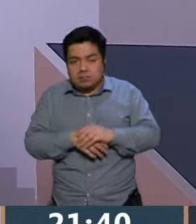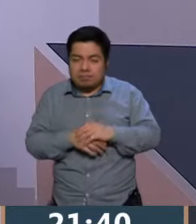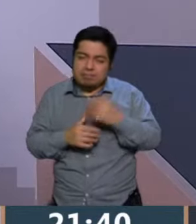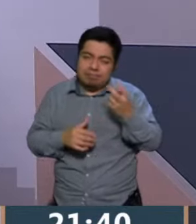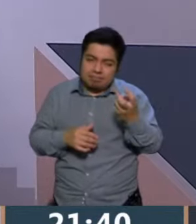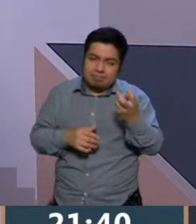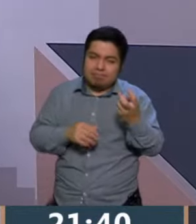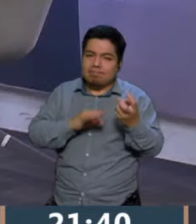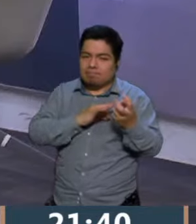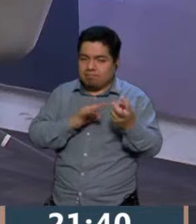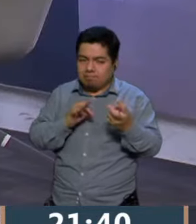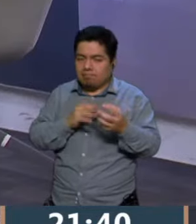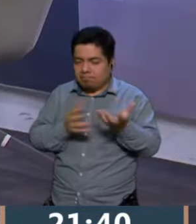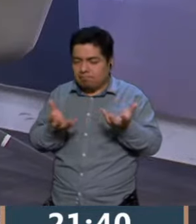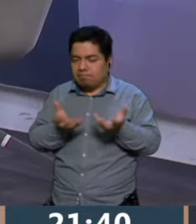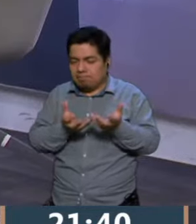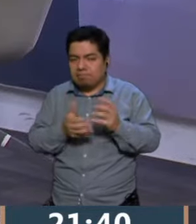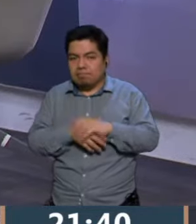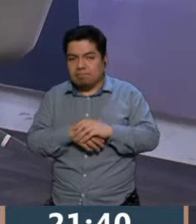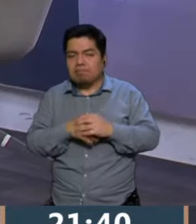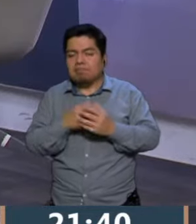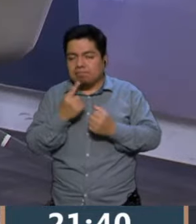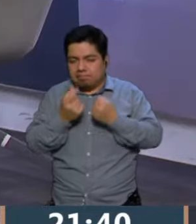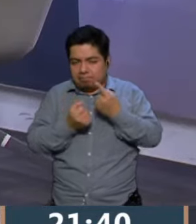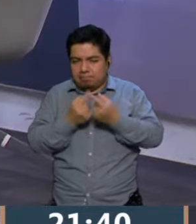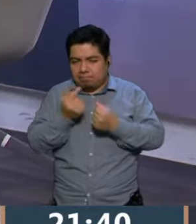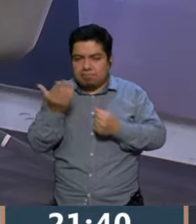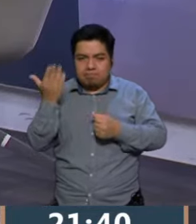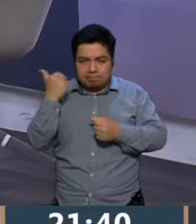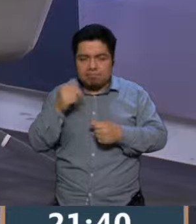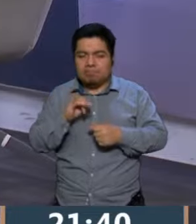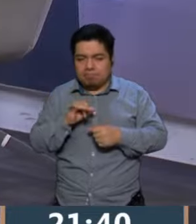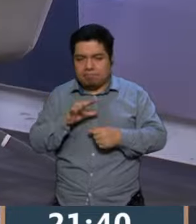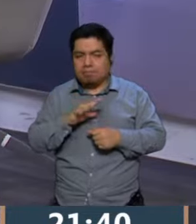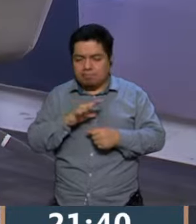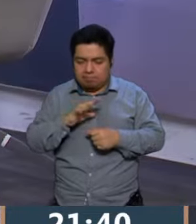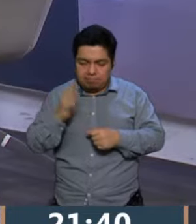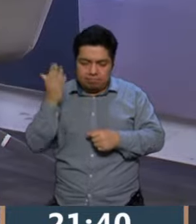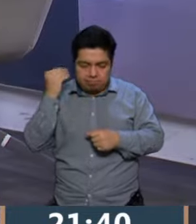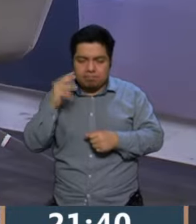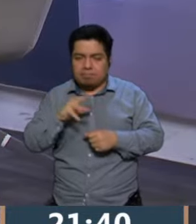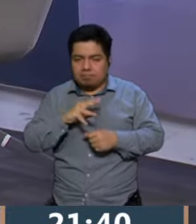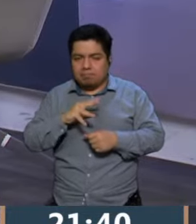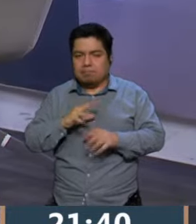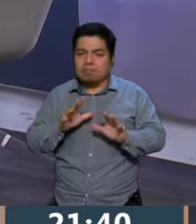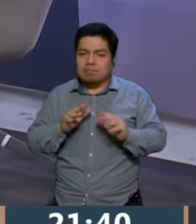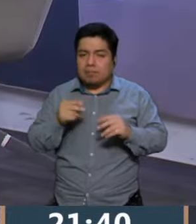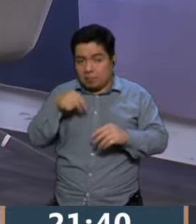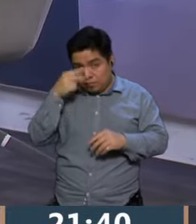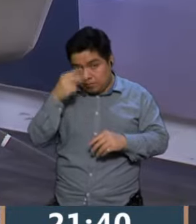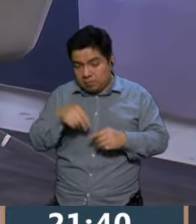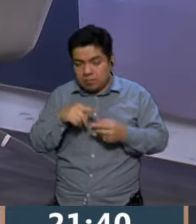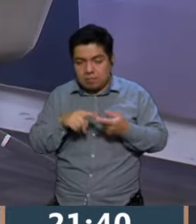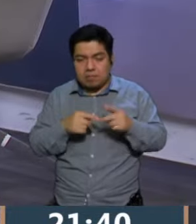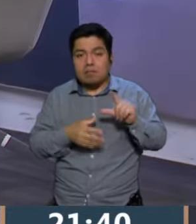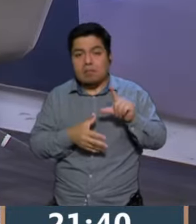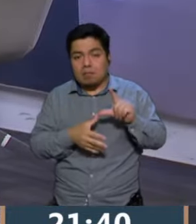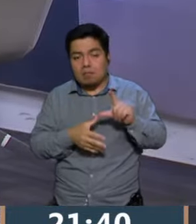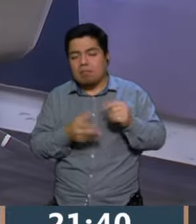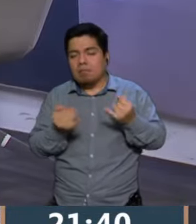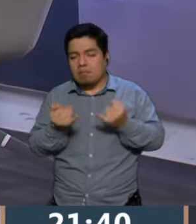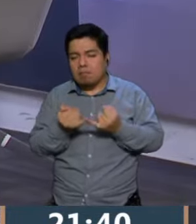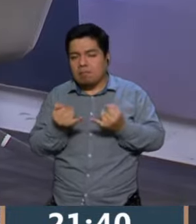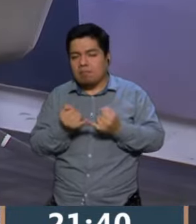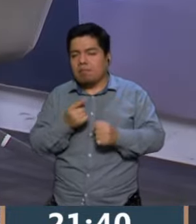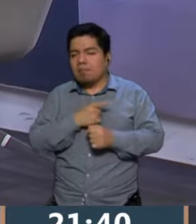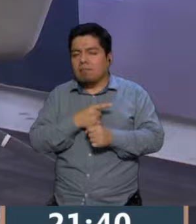esos casos sí se puede llevar a cabo, y ya ha habido antecedentes también, decirlos, o sea, sí hay precedentes en ese sentido a nivel México y en Latinoamérica, desde luego. Ok, entonces,